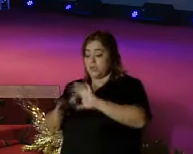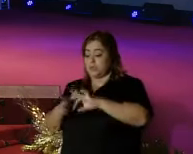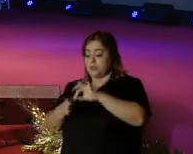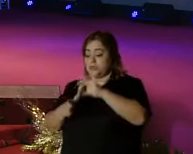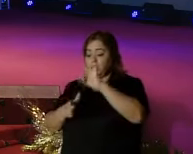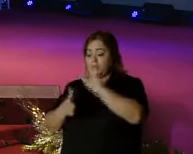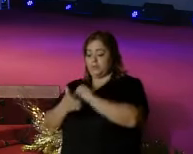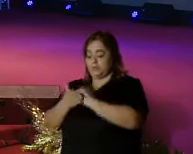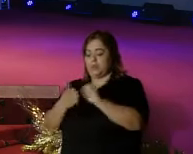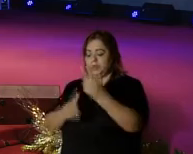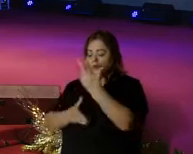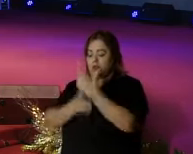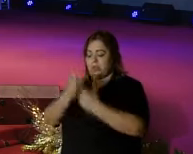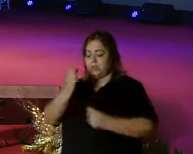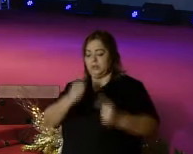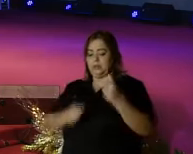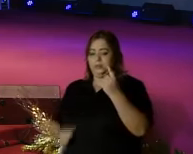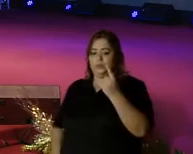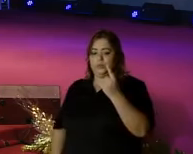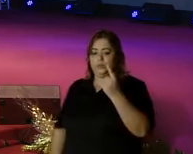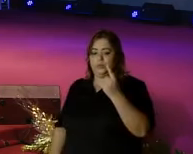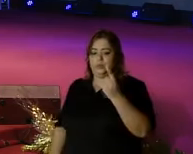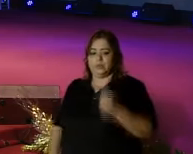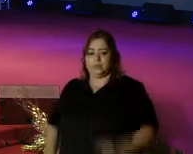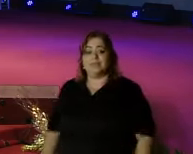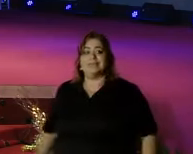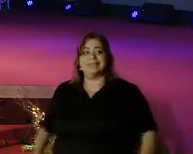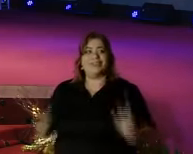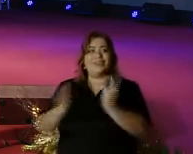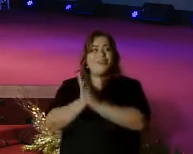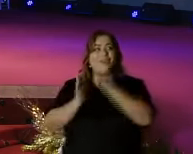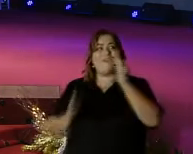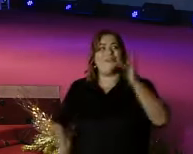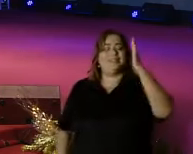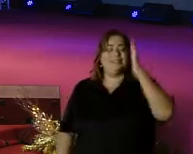al Espíritu Santo. Levante su manita y dele gloria a Dios.